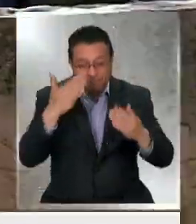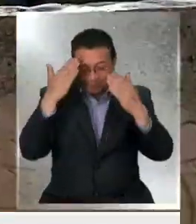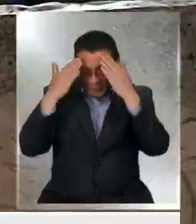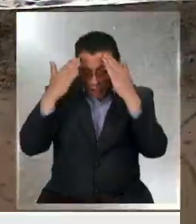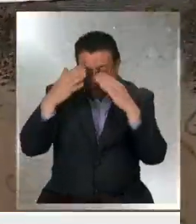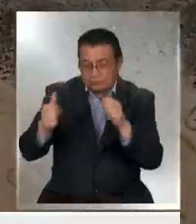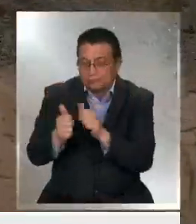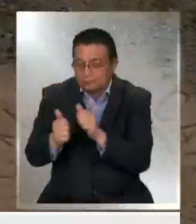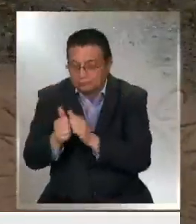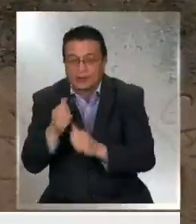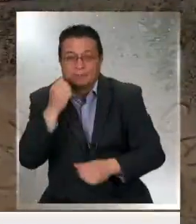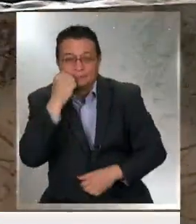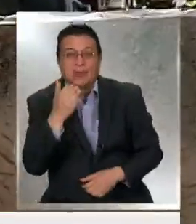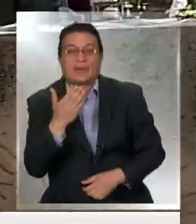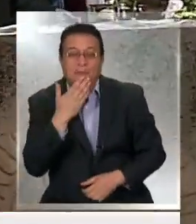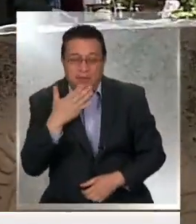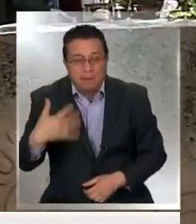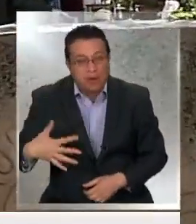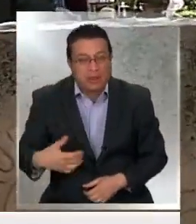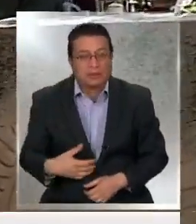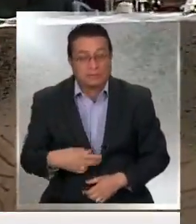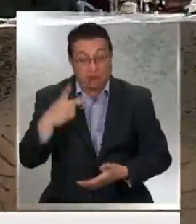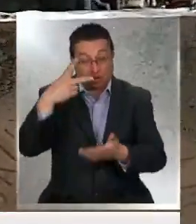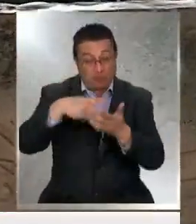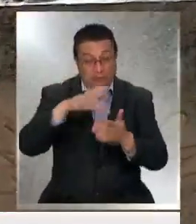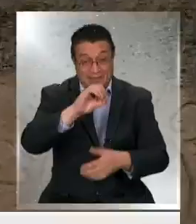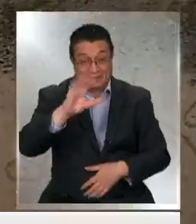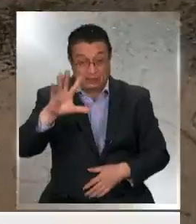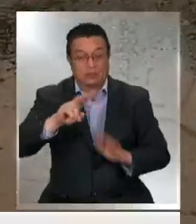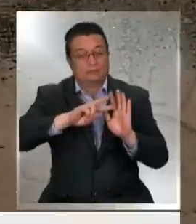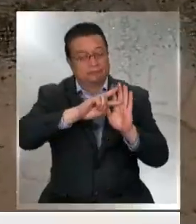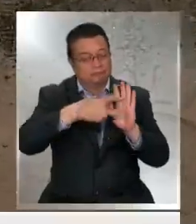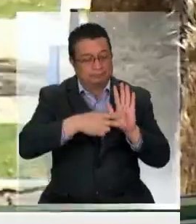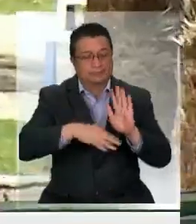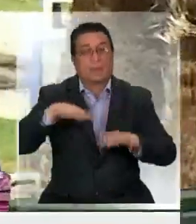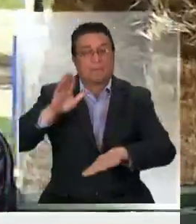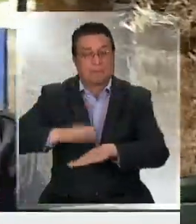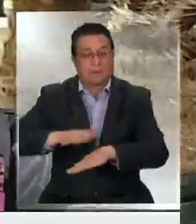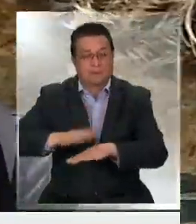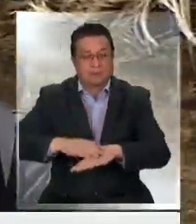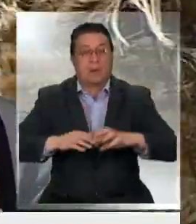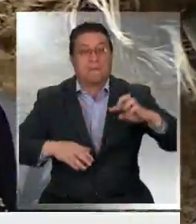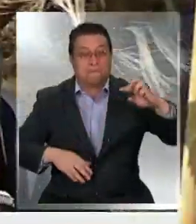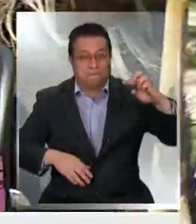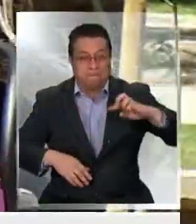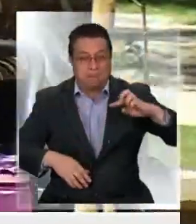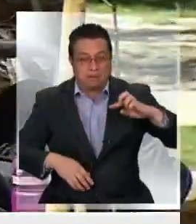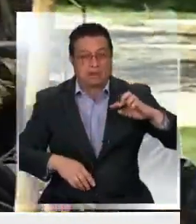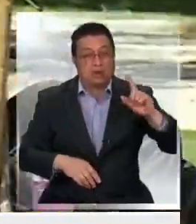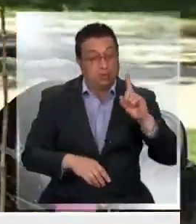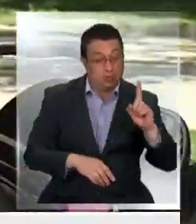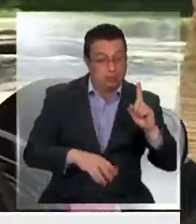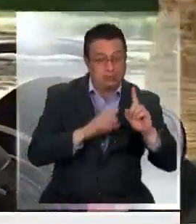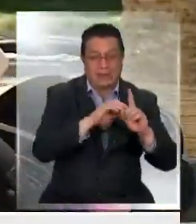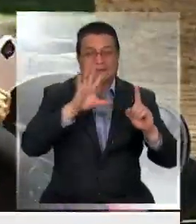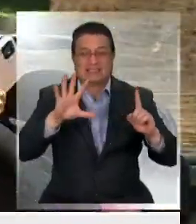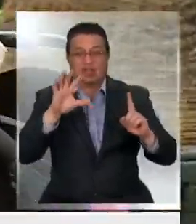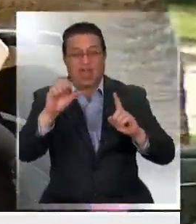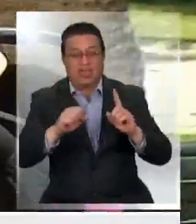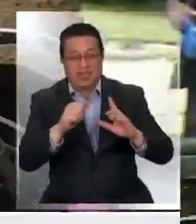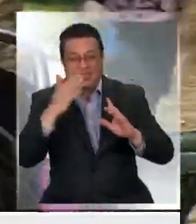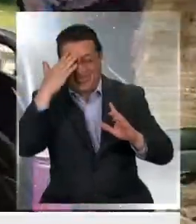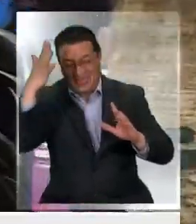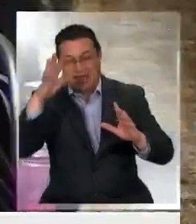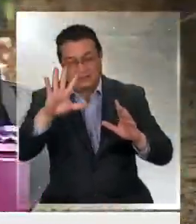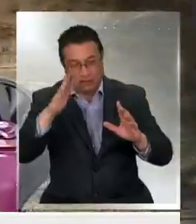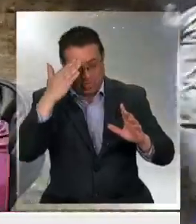psicológicamente. Desde el año 2005 que se modificó el permiso parental del padre de 1 a 5 días, tiempo que no es